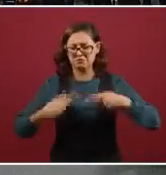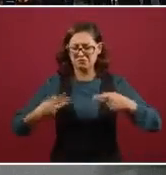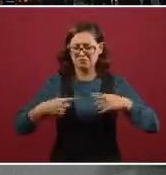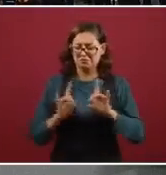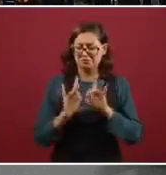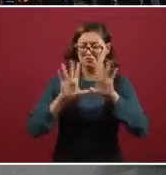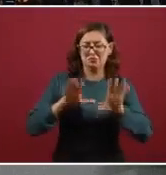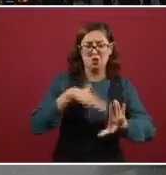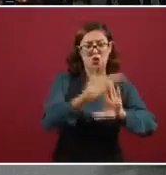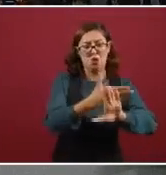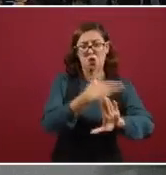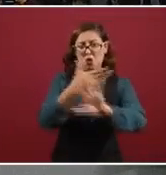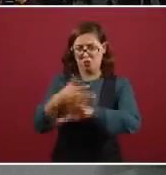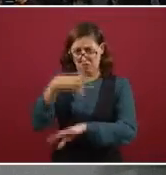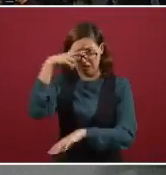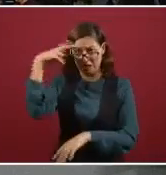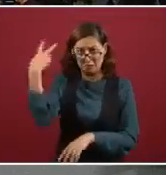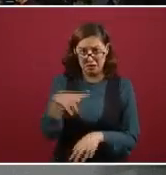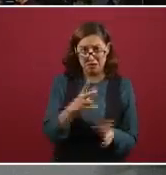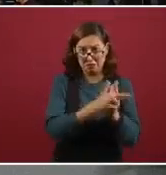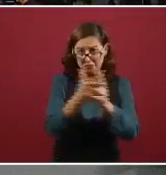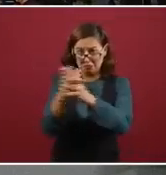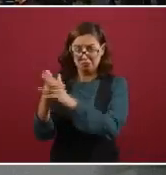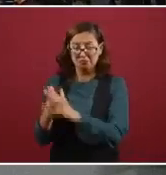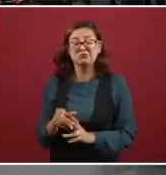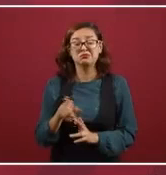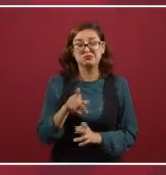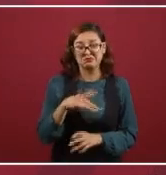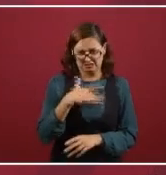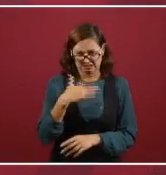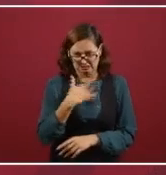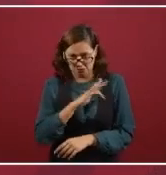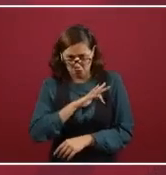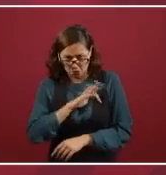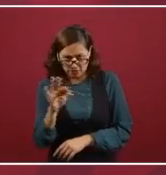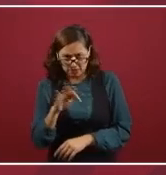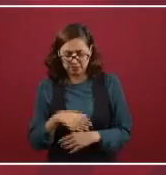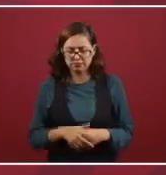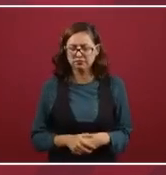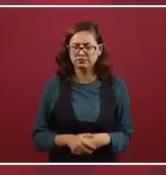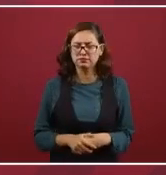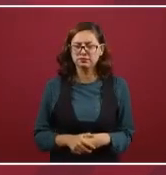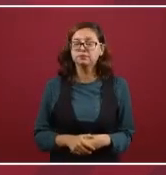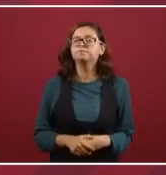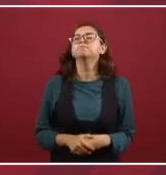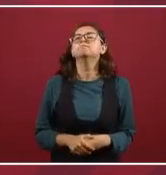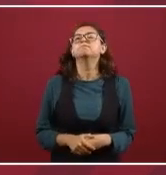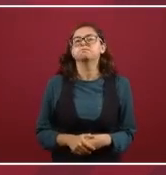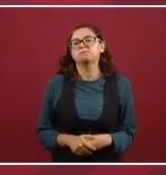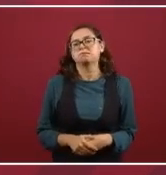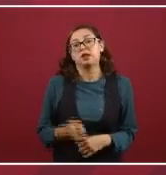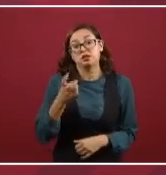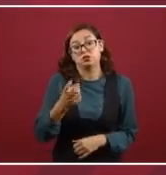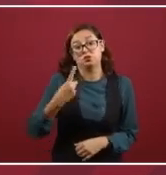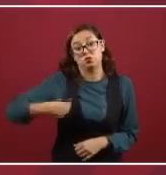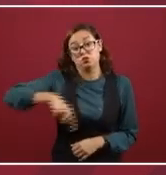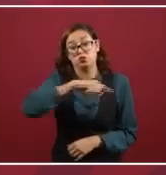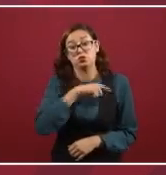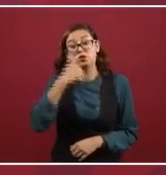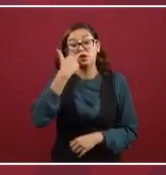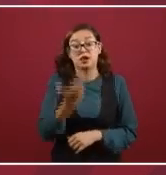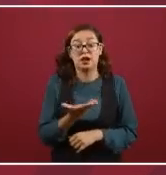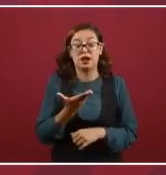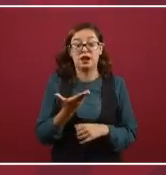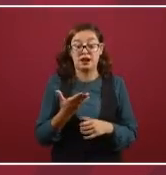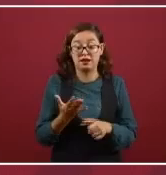Bueno, precisamente por eso queremos participar en la investigación, porque decía el director del FBI en